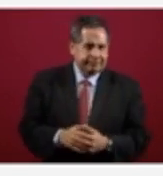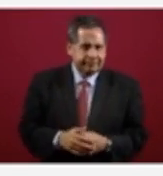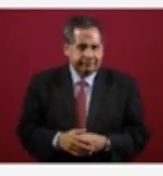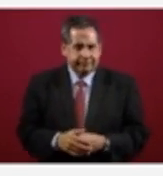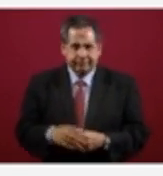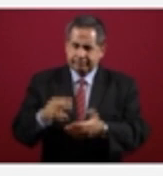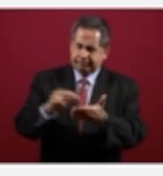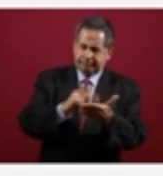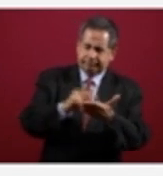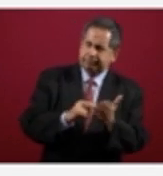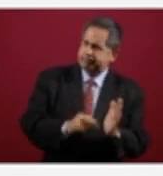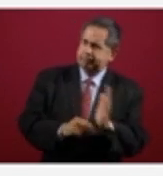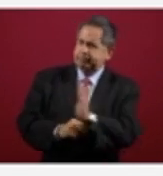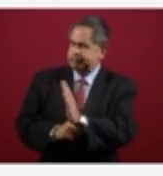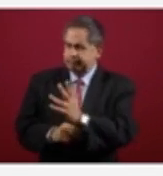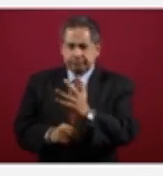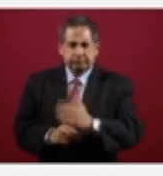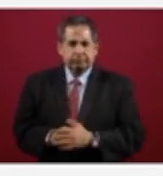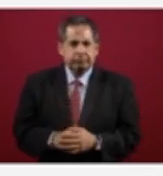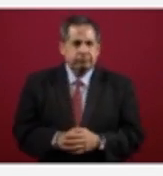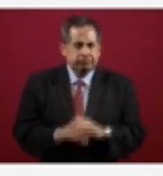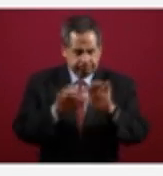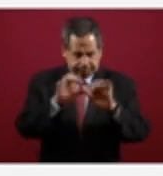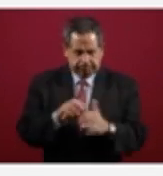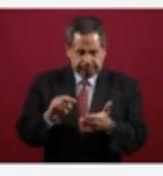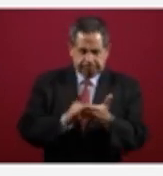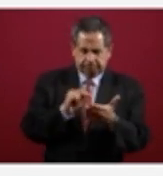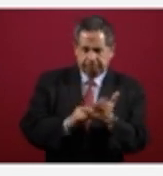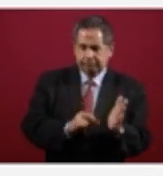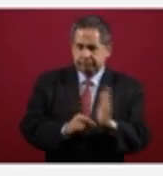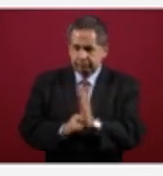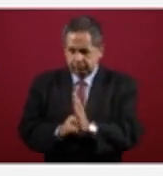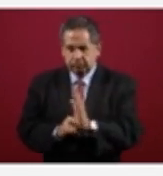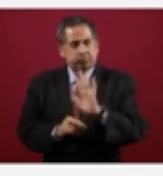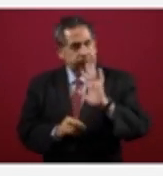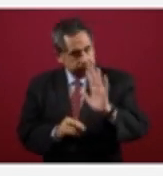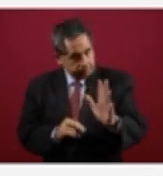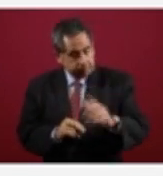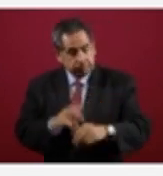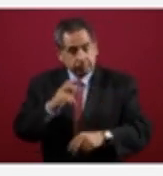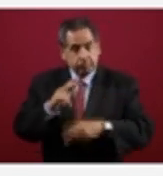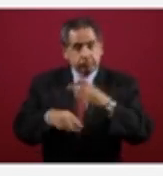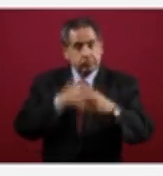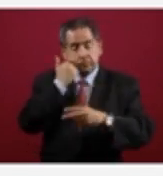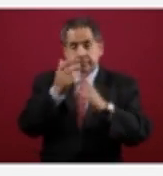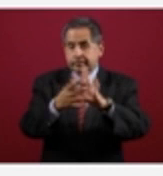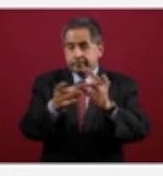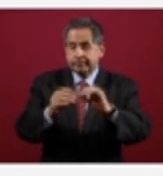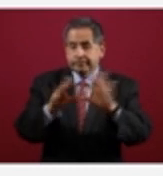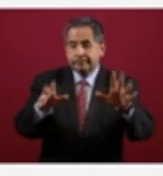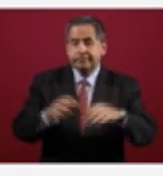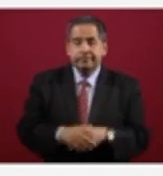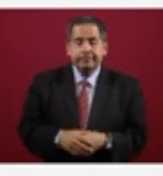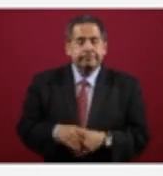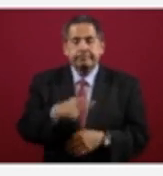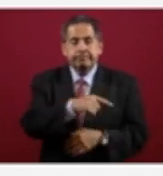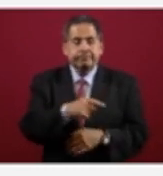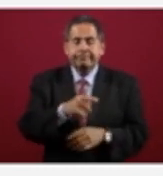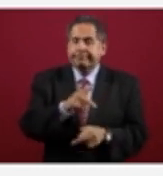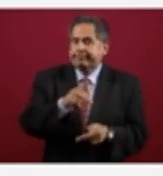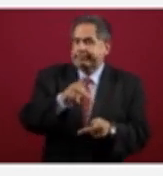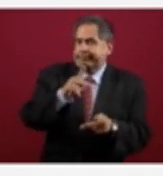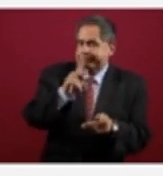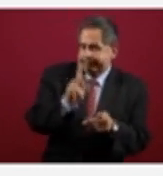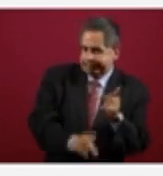las firmas del escrito. Sin embargo, quiero aclarar que este es son hechos parciales